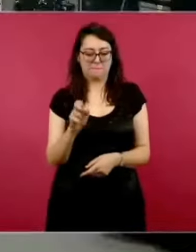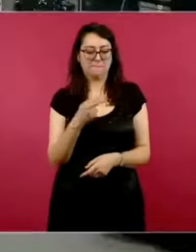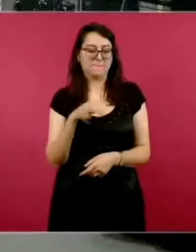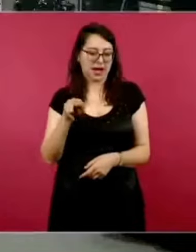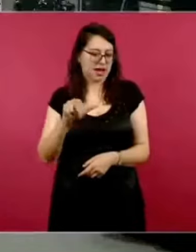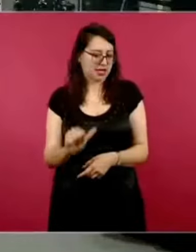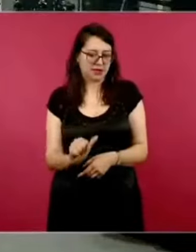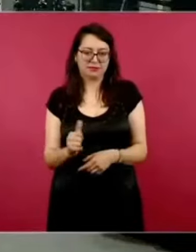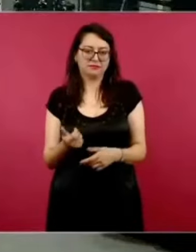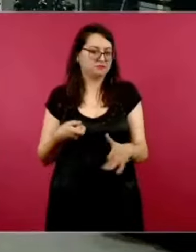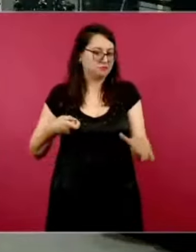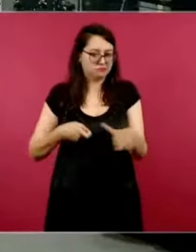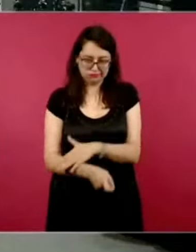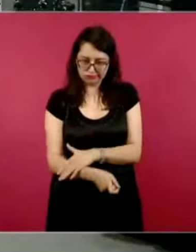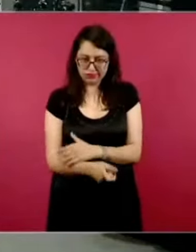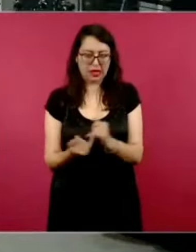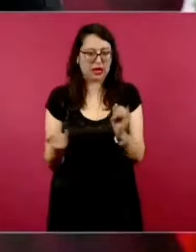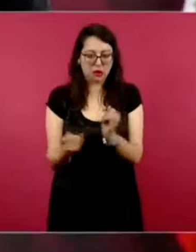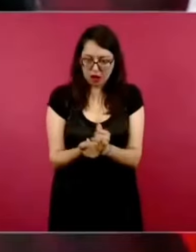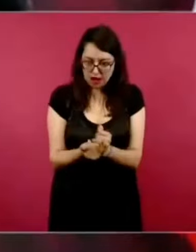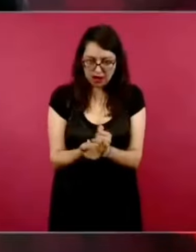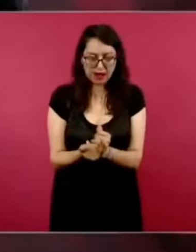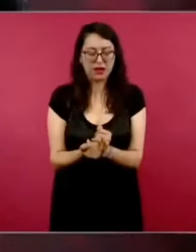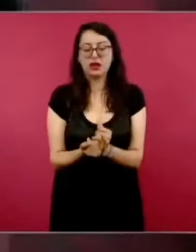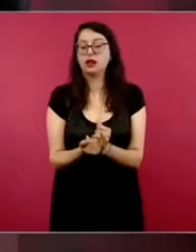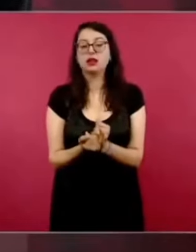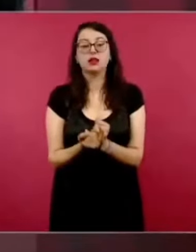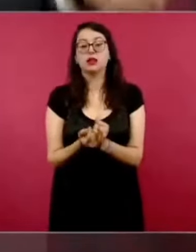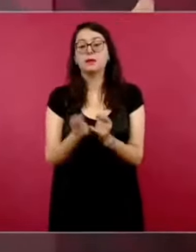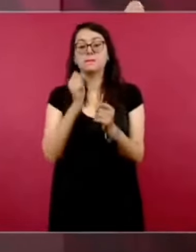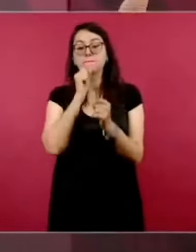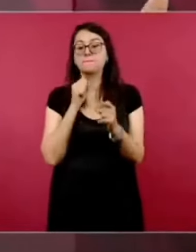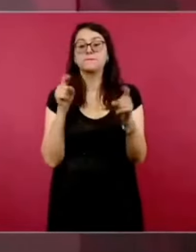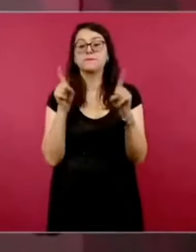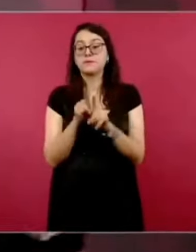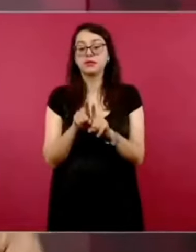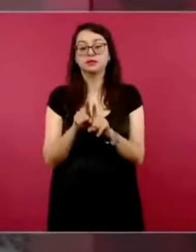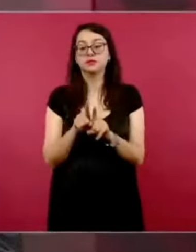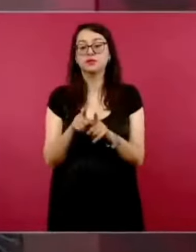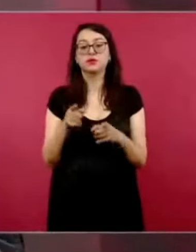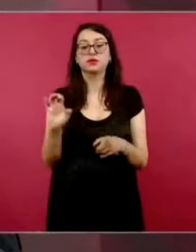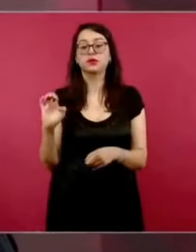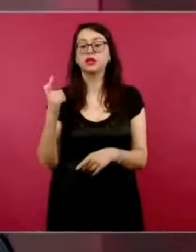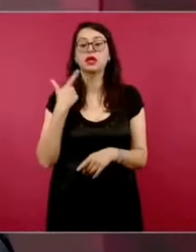el que fue director de Pemex?